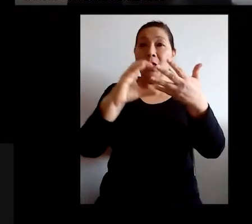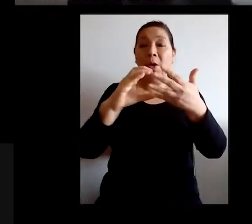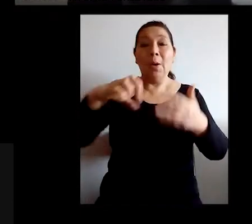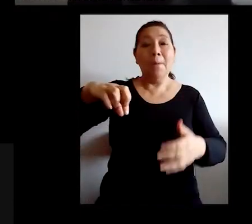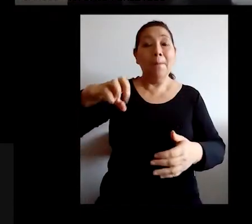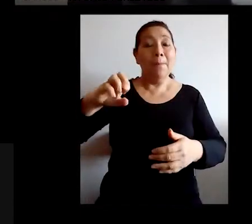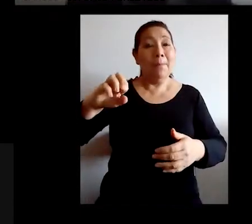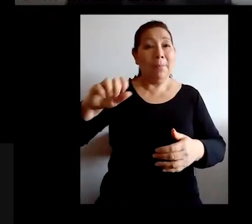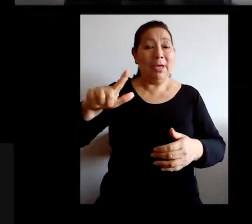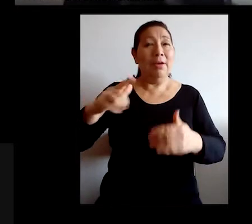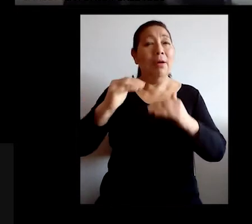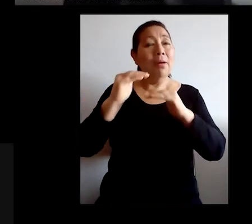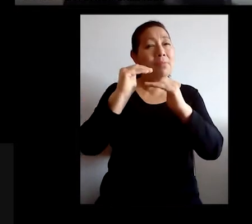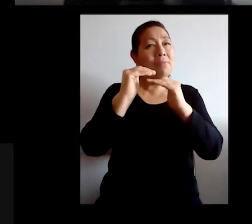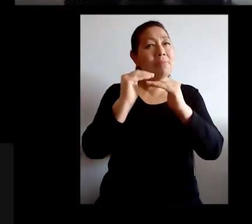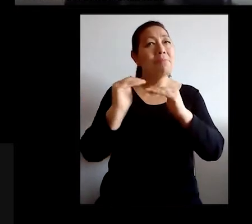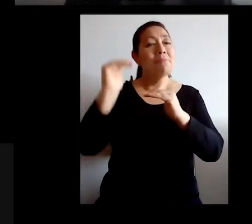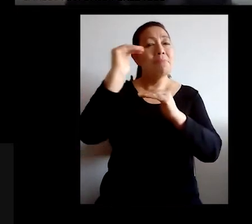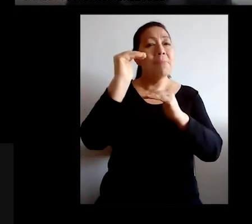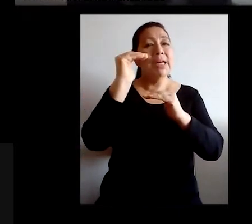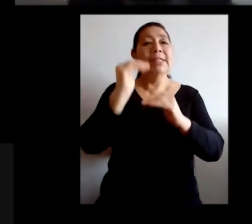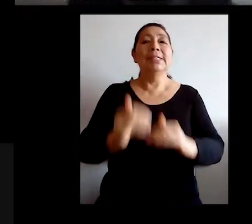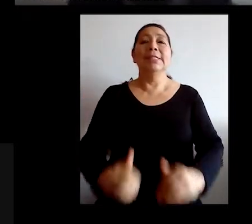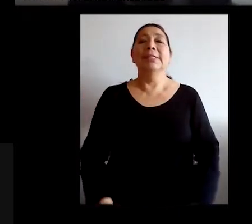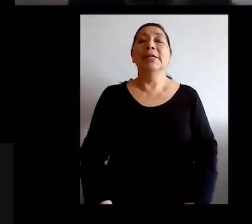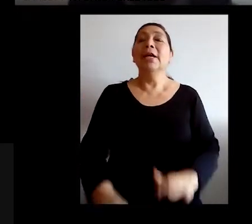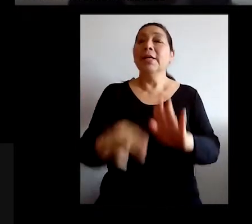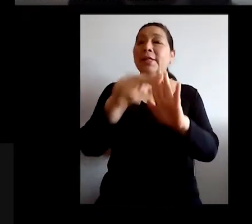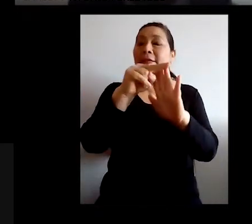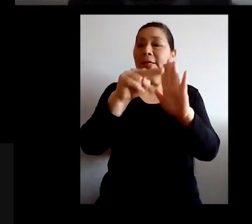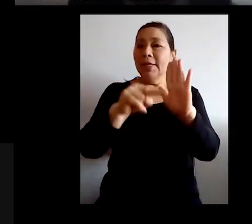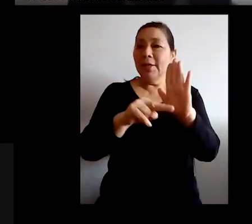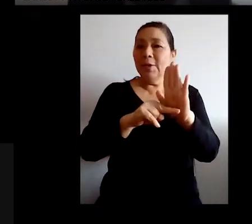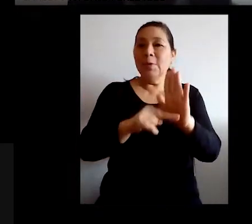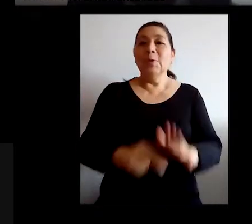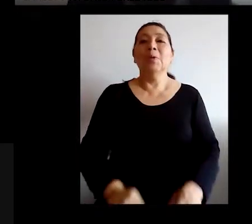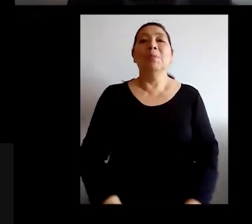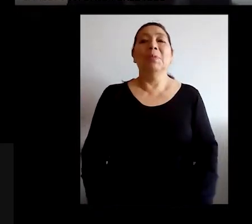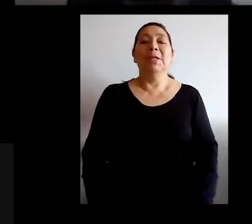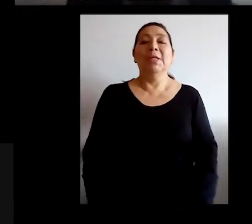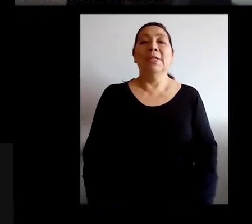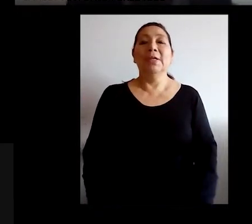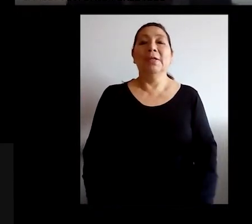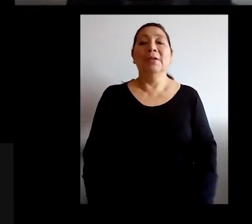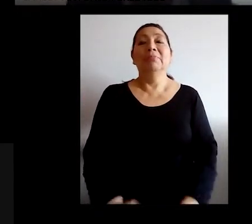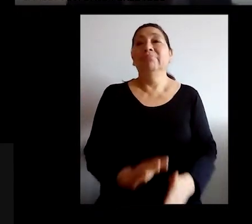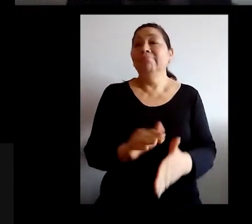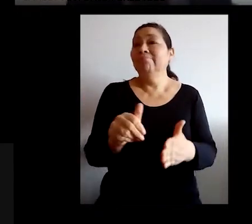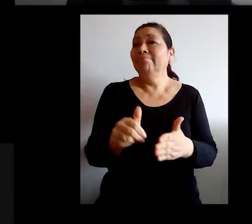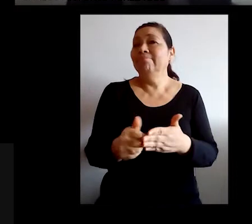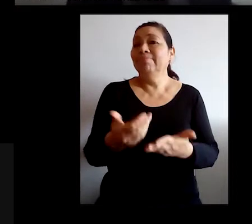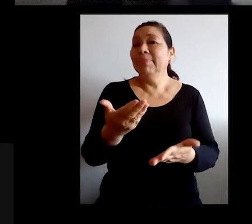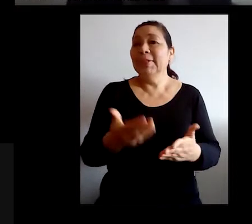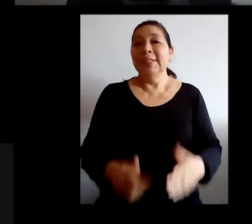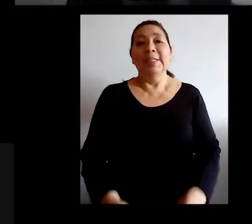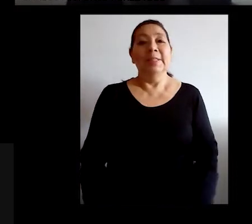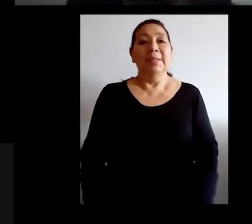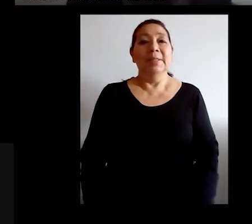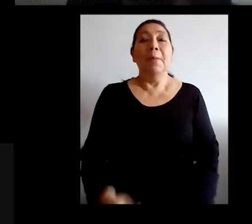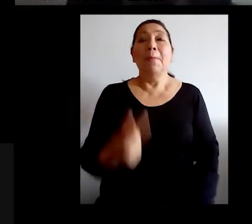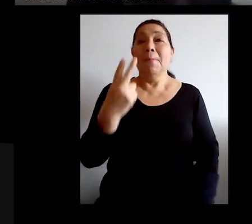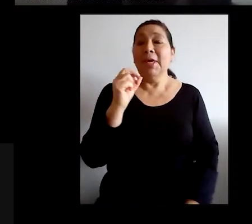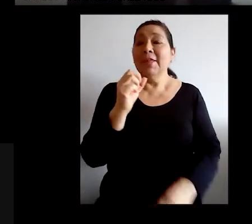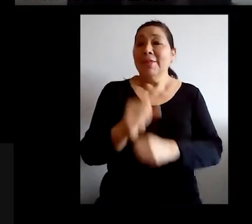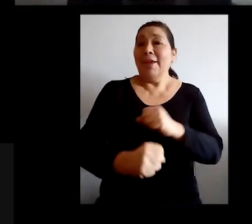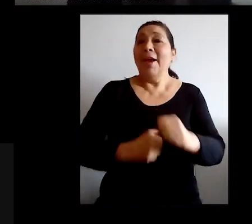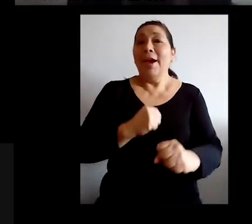al límite máximo de la pena prevista en la norma. O en todo caso, 20